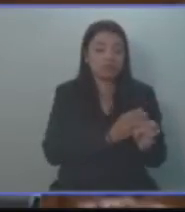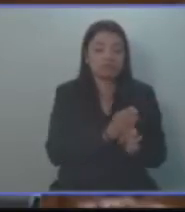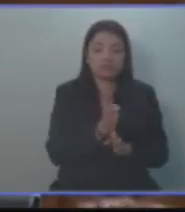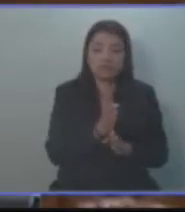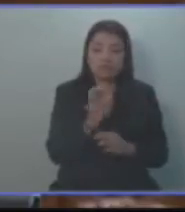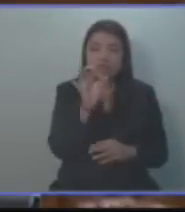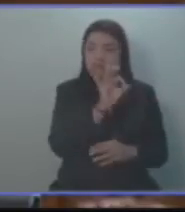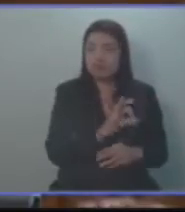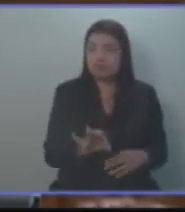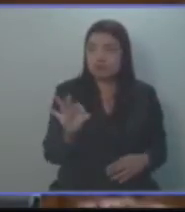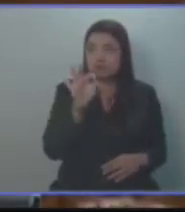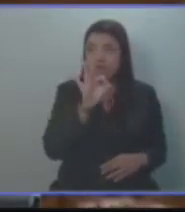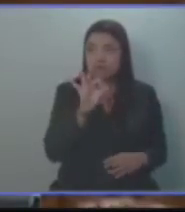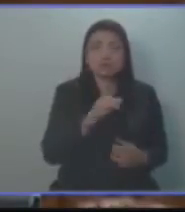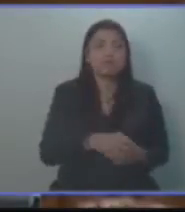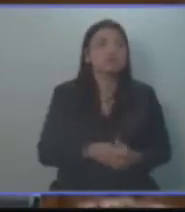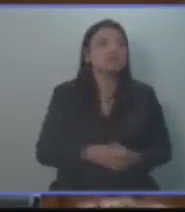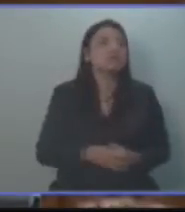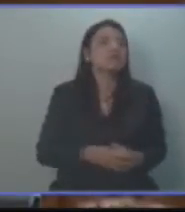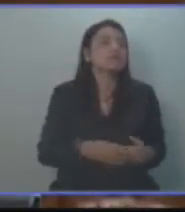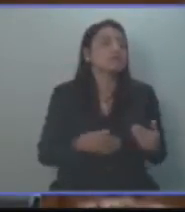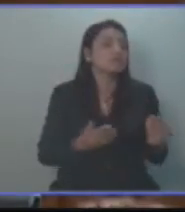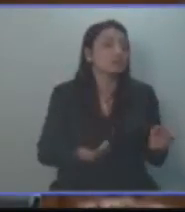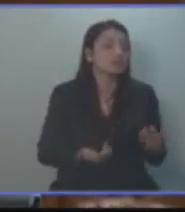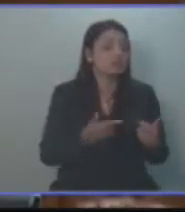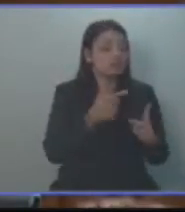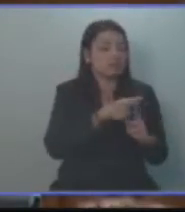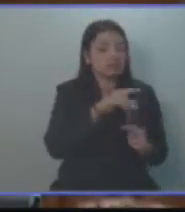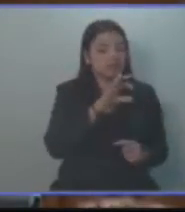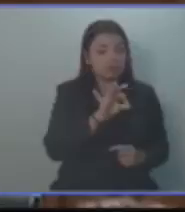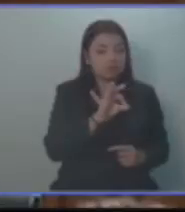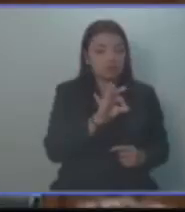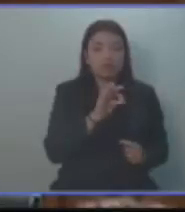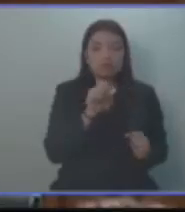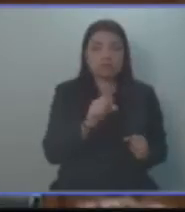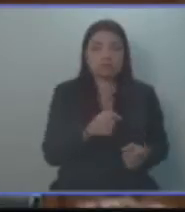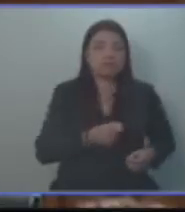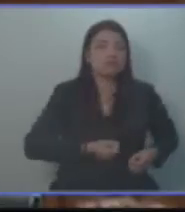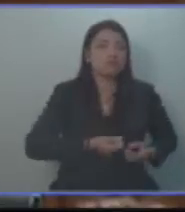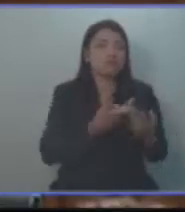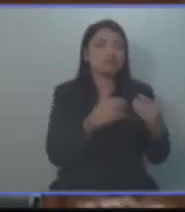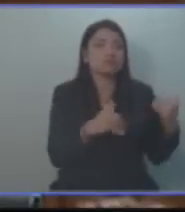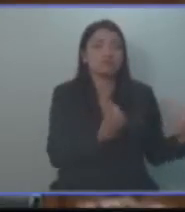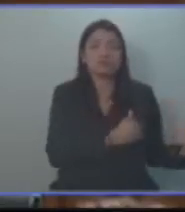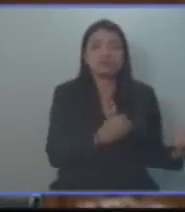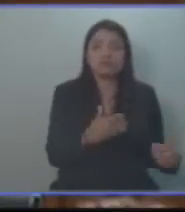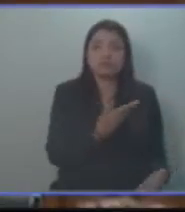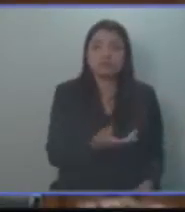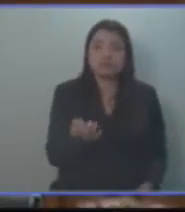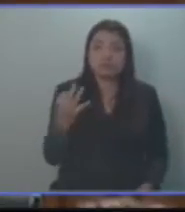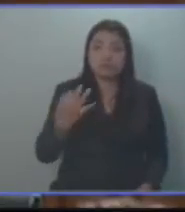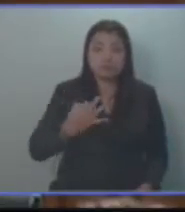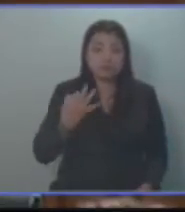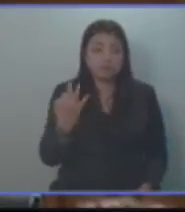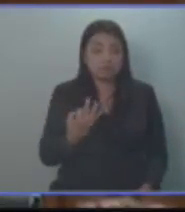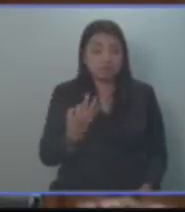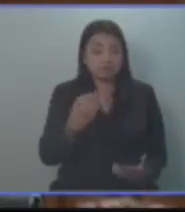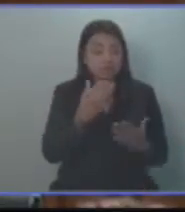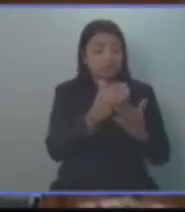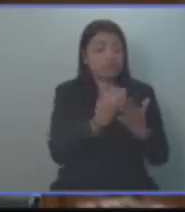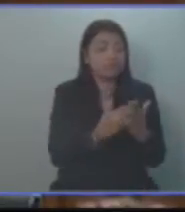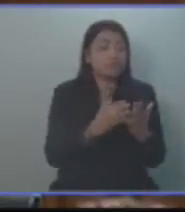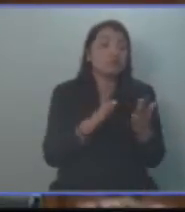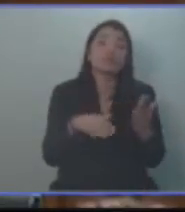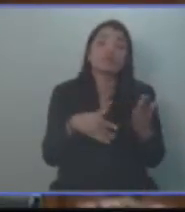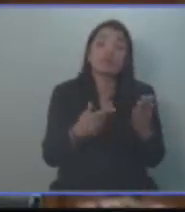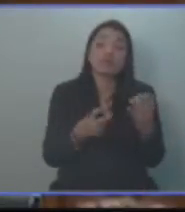calidad del programa de formación. F, establecer las actividades necesarias extracurriculares para